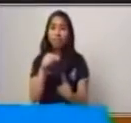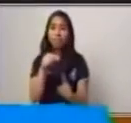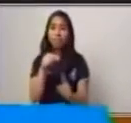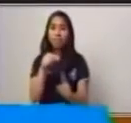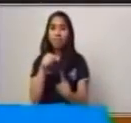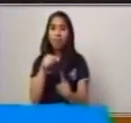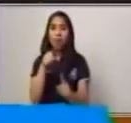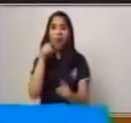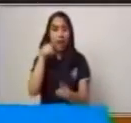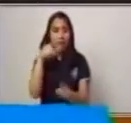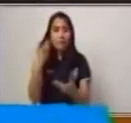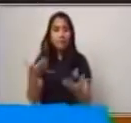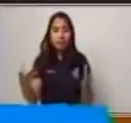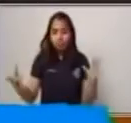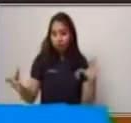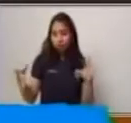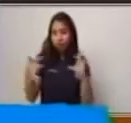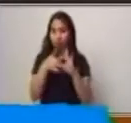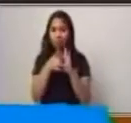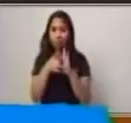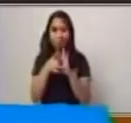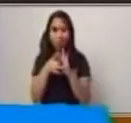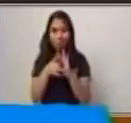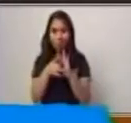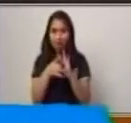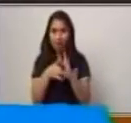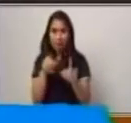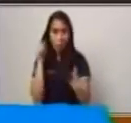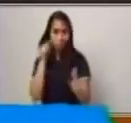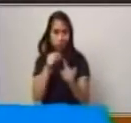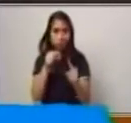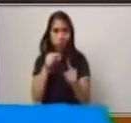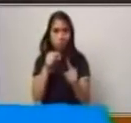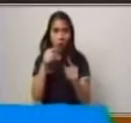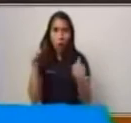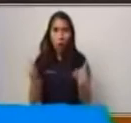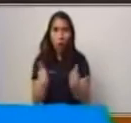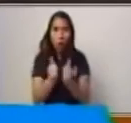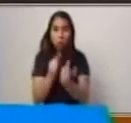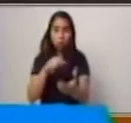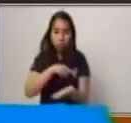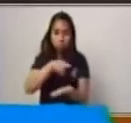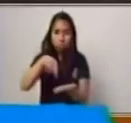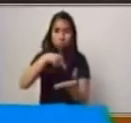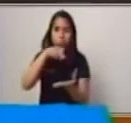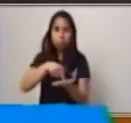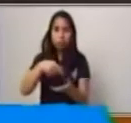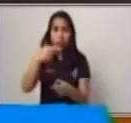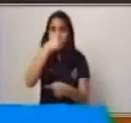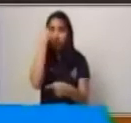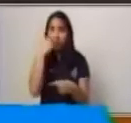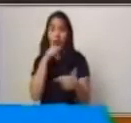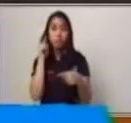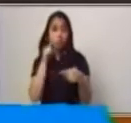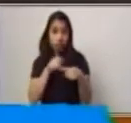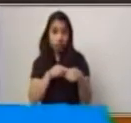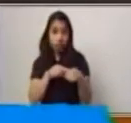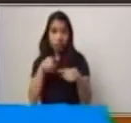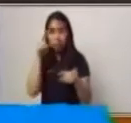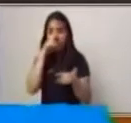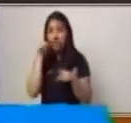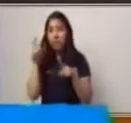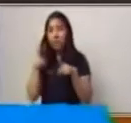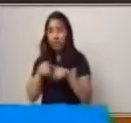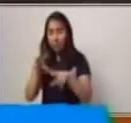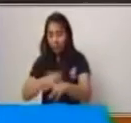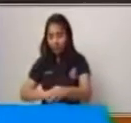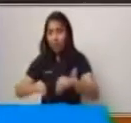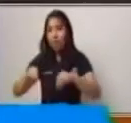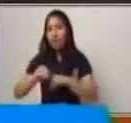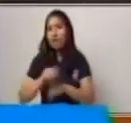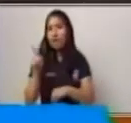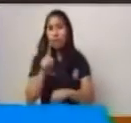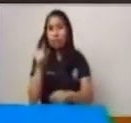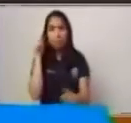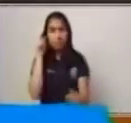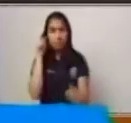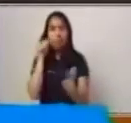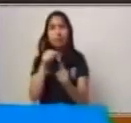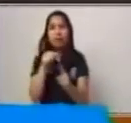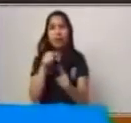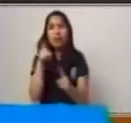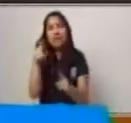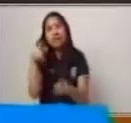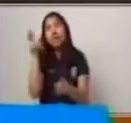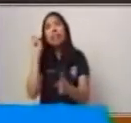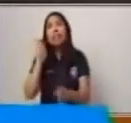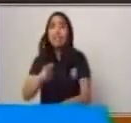enlazado directamente al núcleo del sujeto, el modificador indirecto que necesita de enlaces para ir